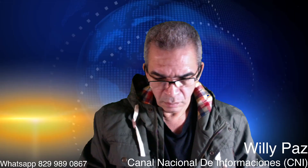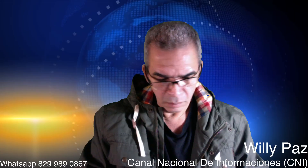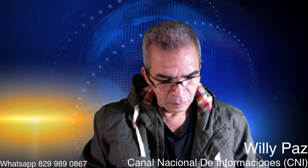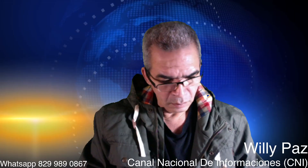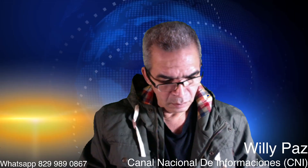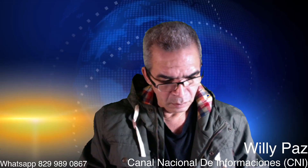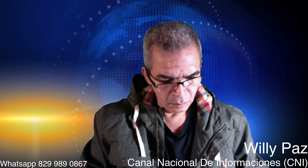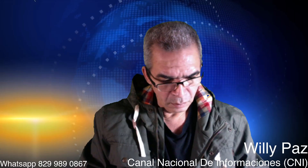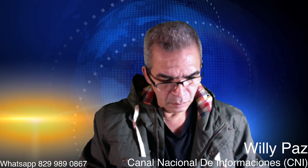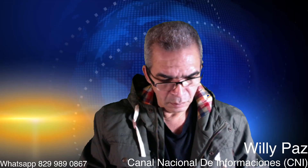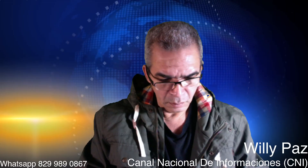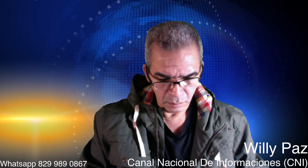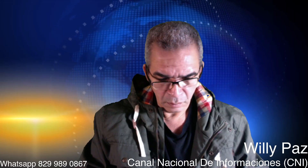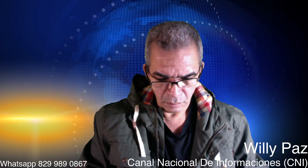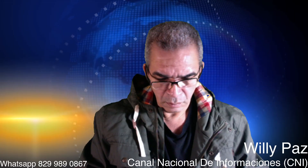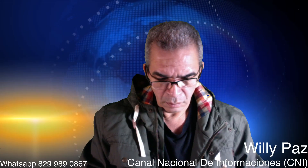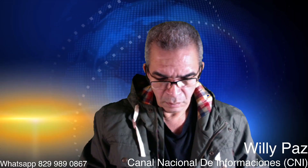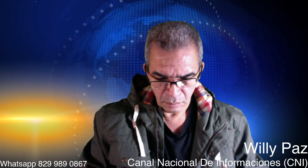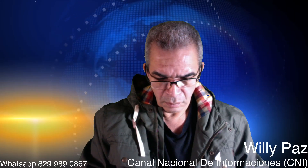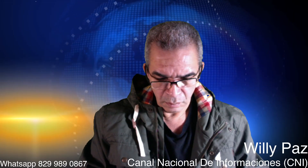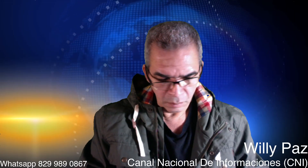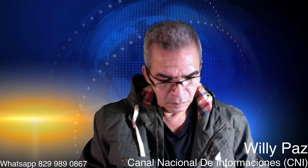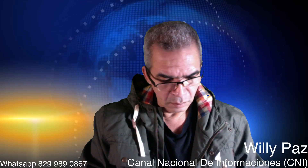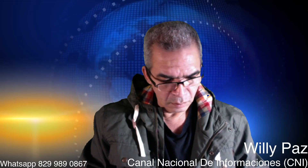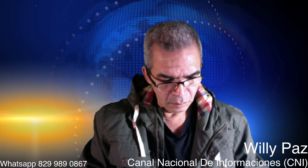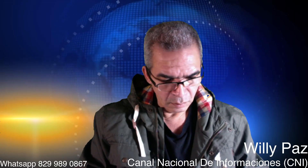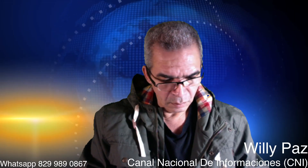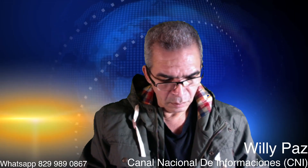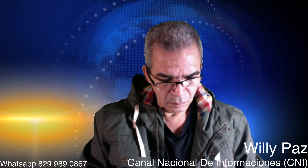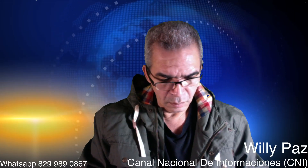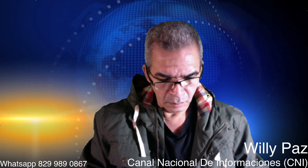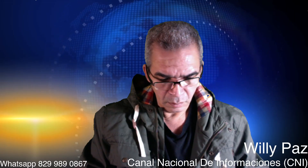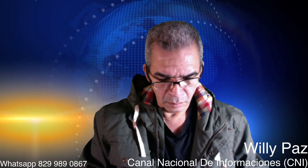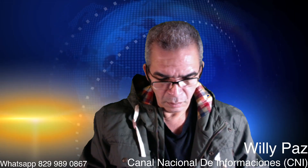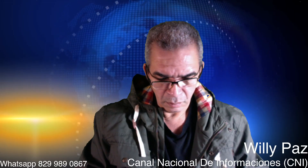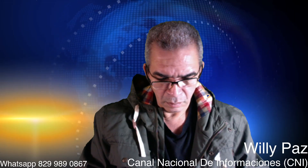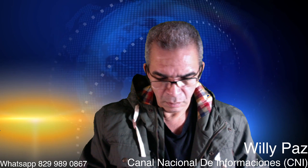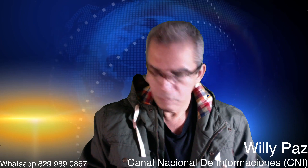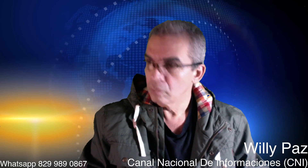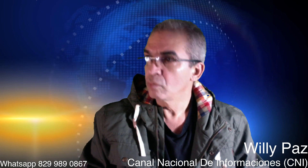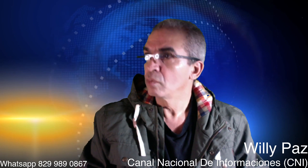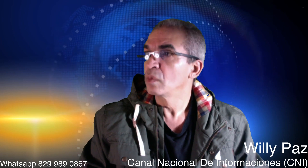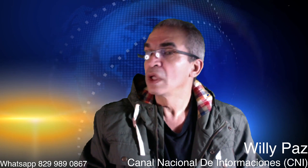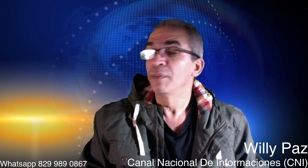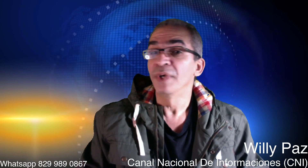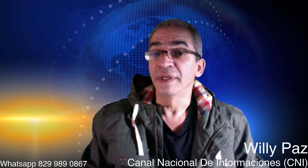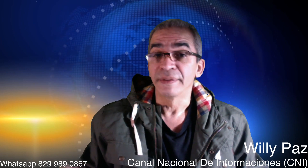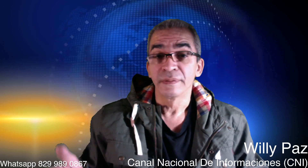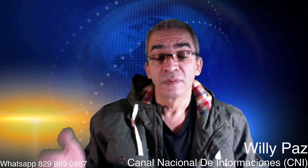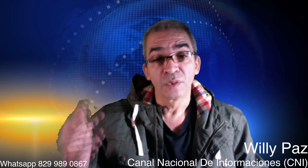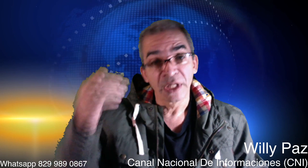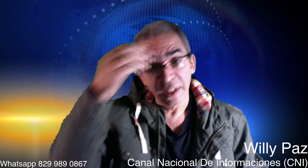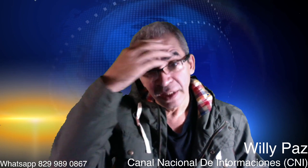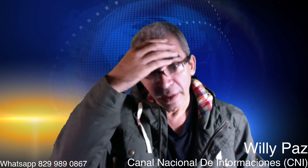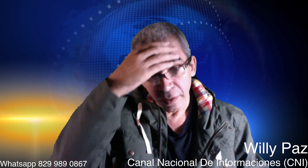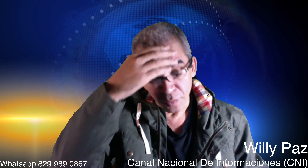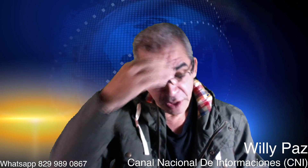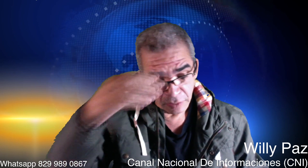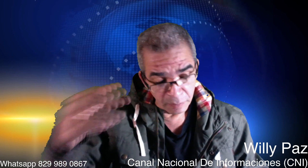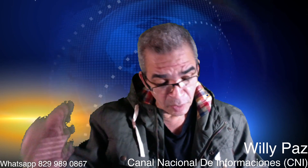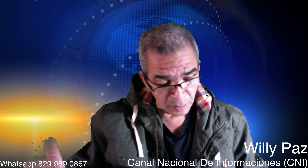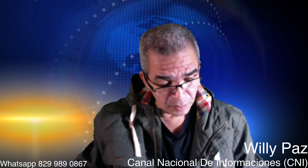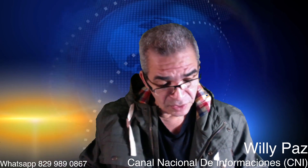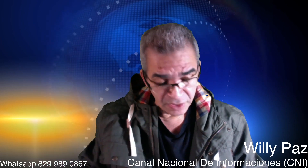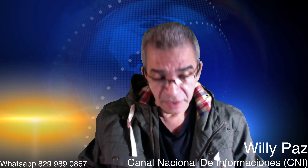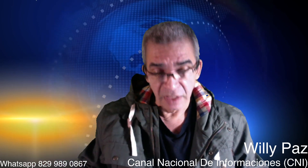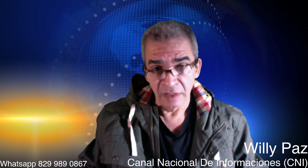presidente de la... Bien, ustedes escucharon